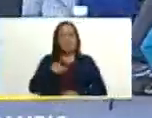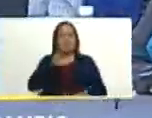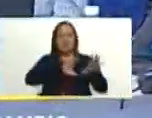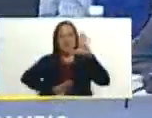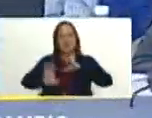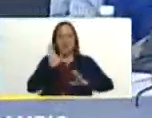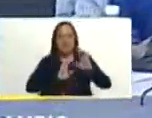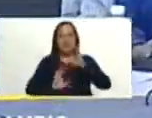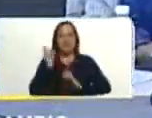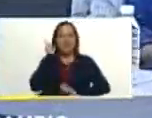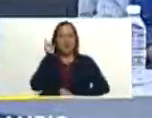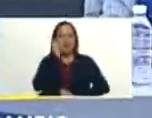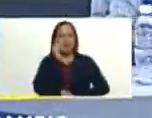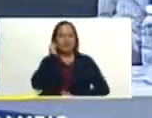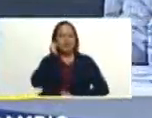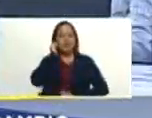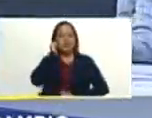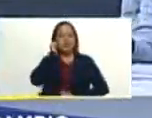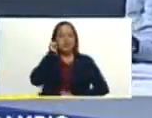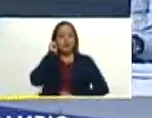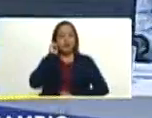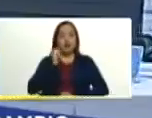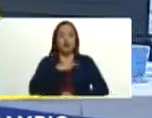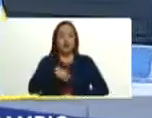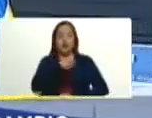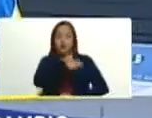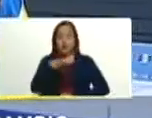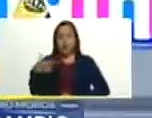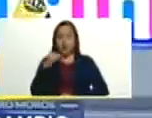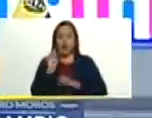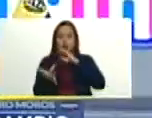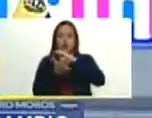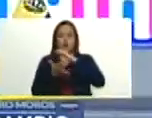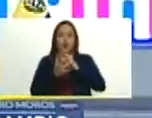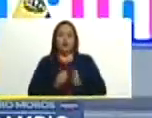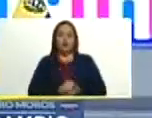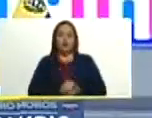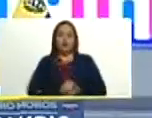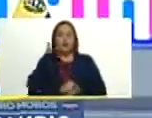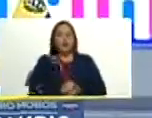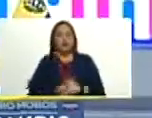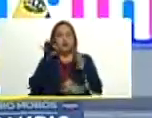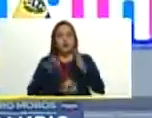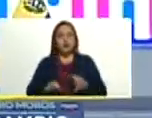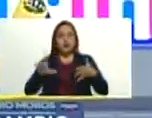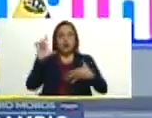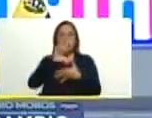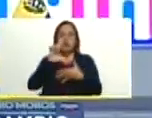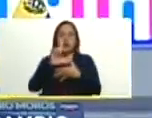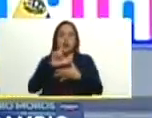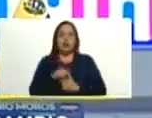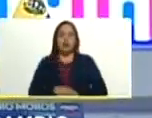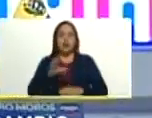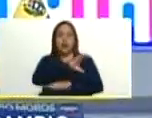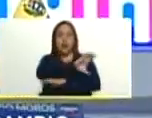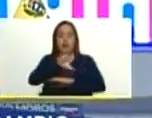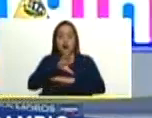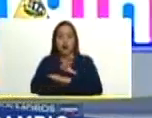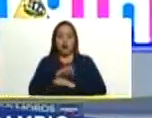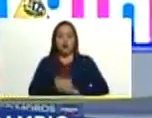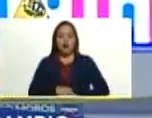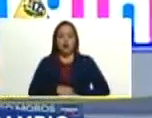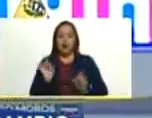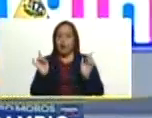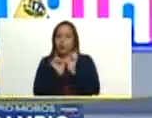científicos, de nuestros innovadores, de nuestros tecnólogos, estoy seguro que América y el Caribe muy pronto se